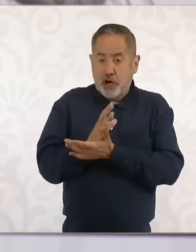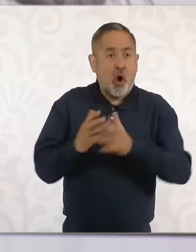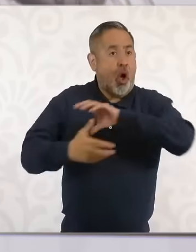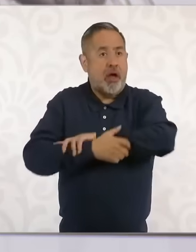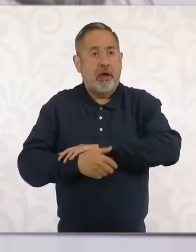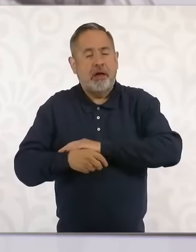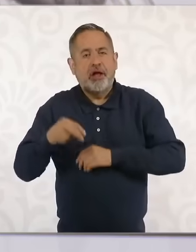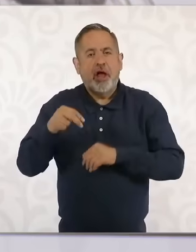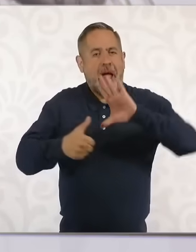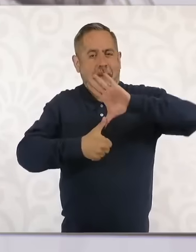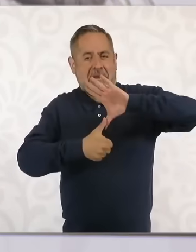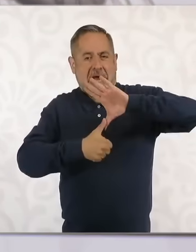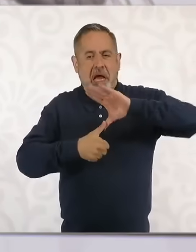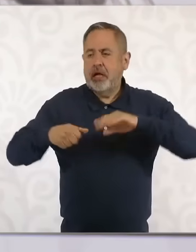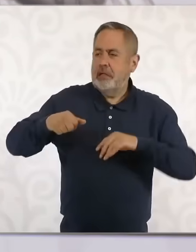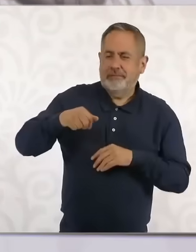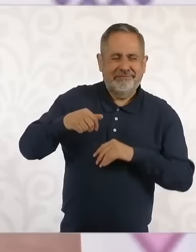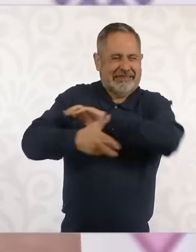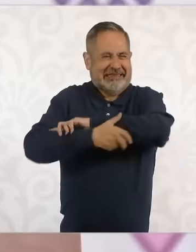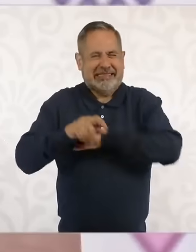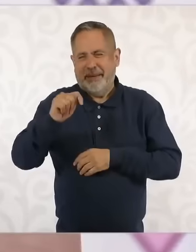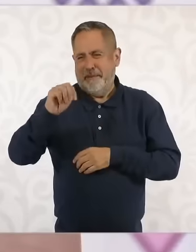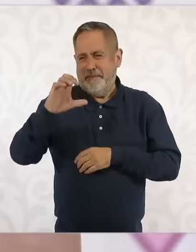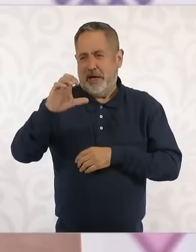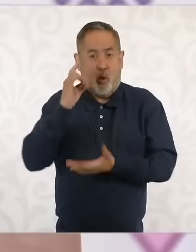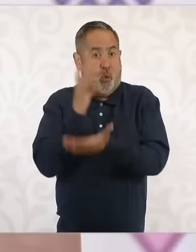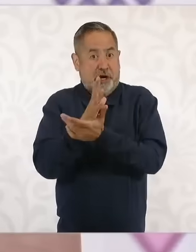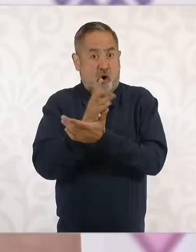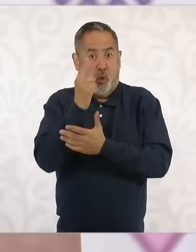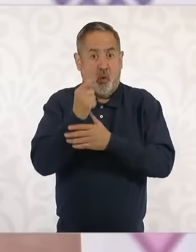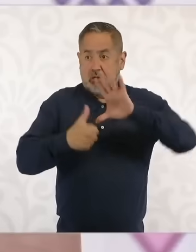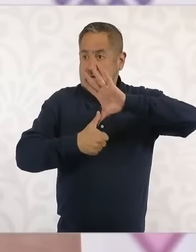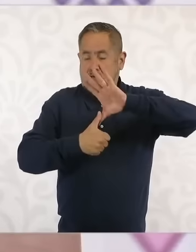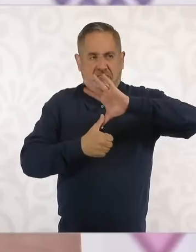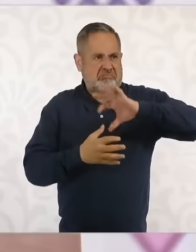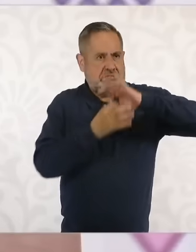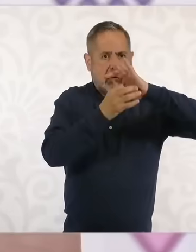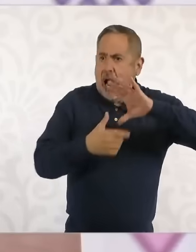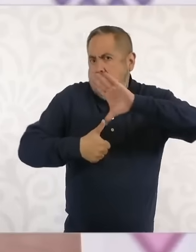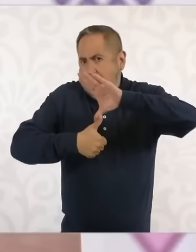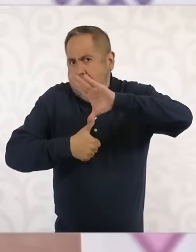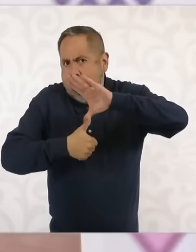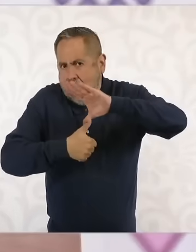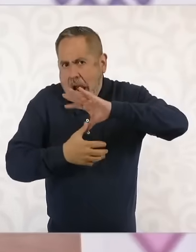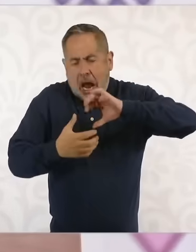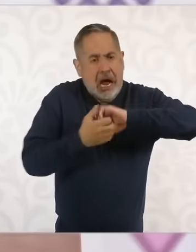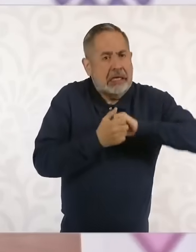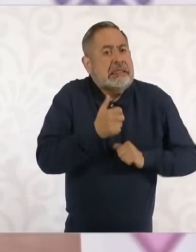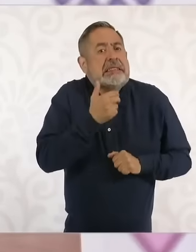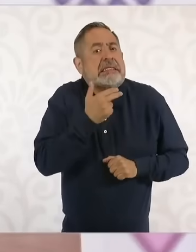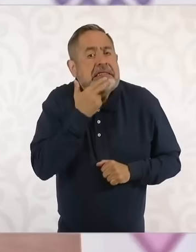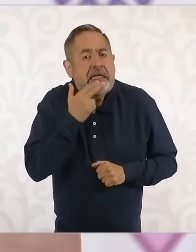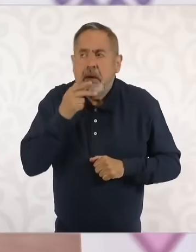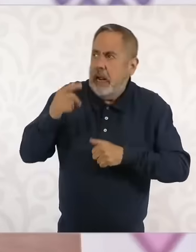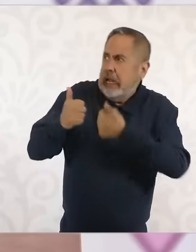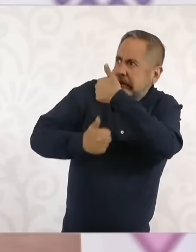América del Norte, que siempre hemos defendido como la mejor forma de competir frente a los países asiáticos, en particular frente